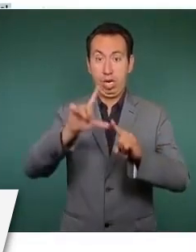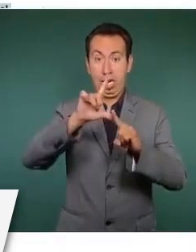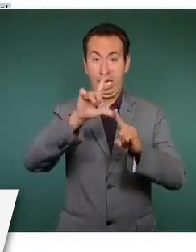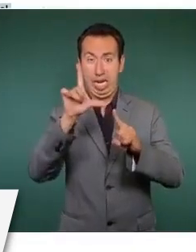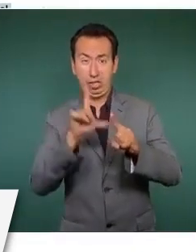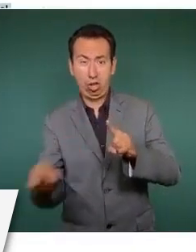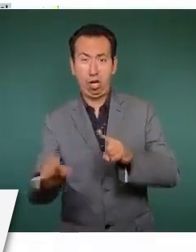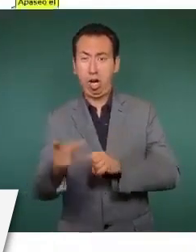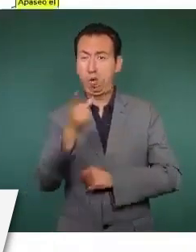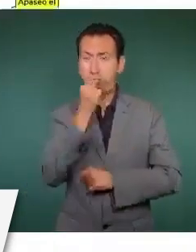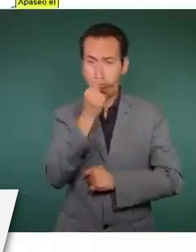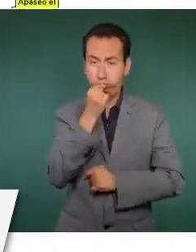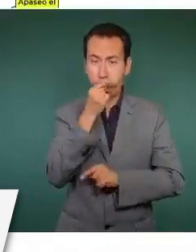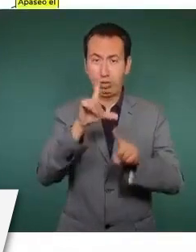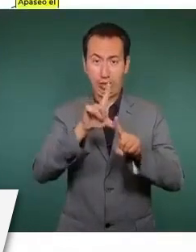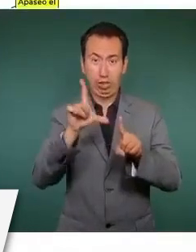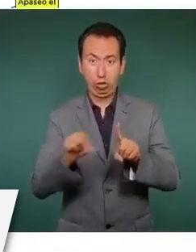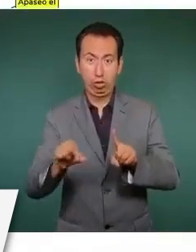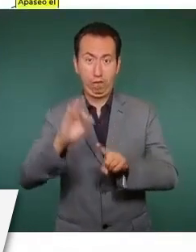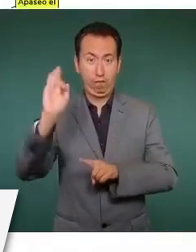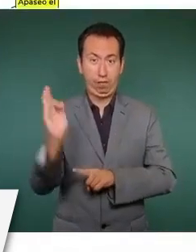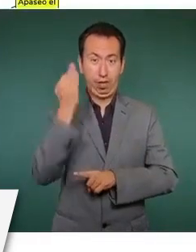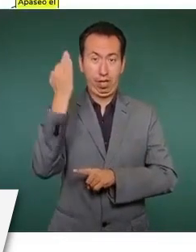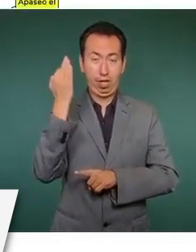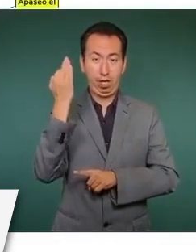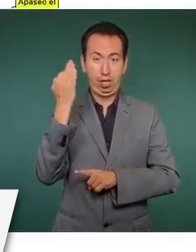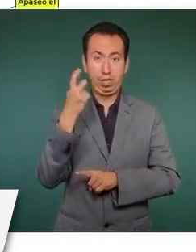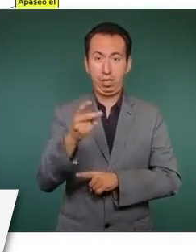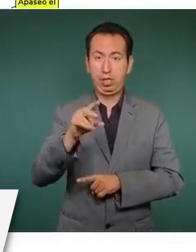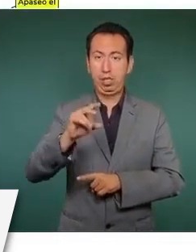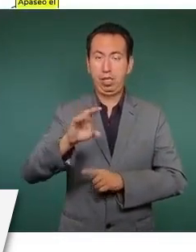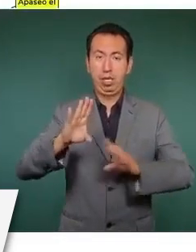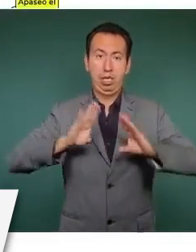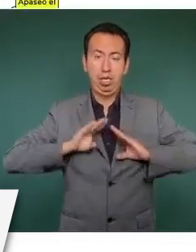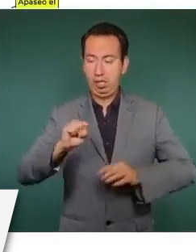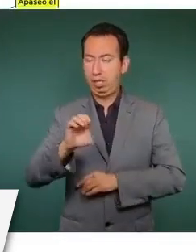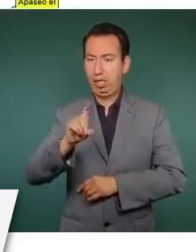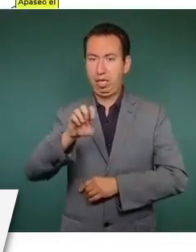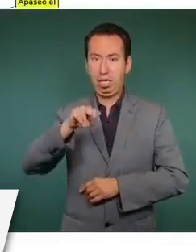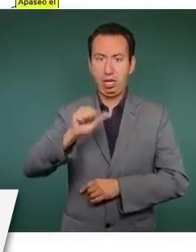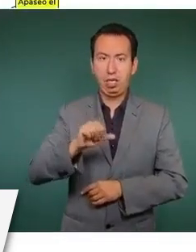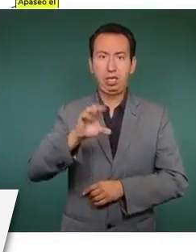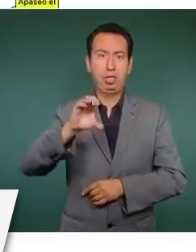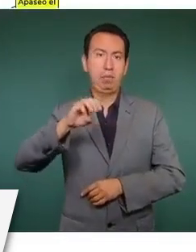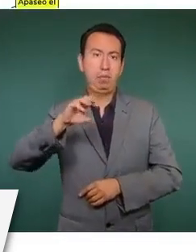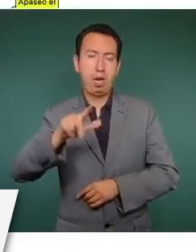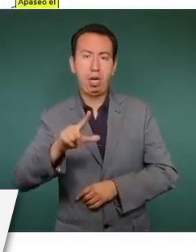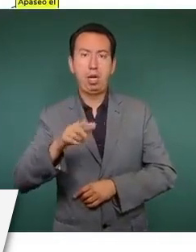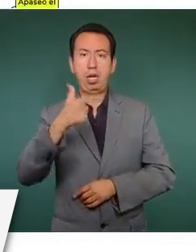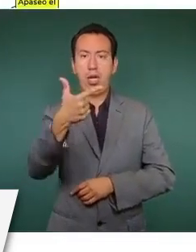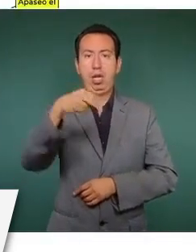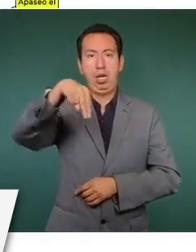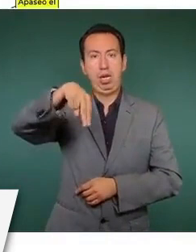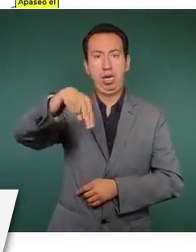federales, tenemos presencia la SEDENA, SEMAR, la Guardia Nacional,